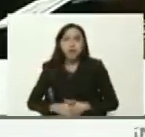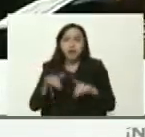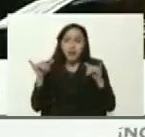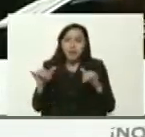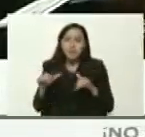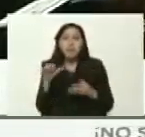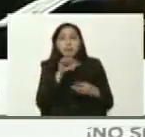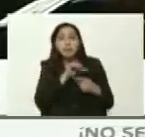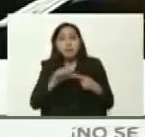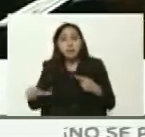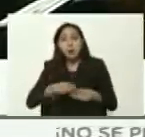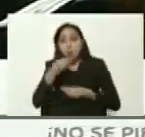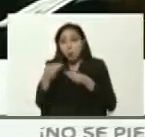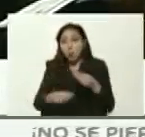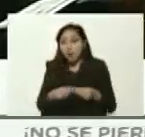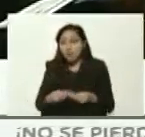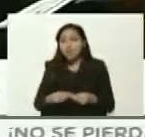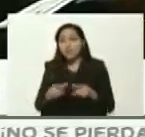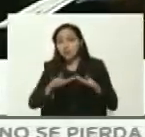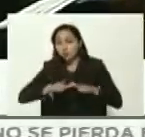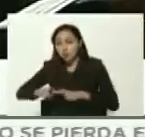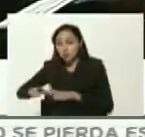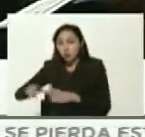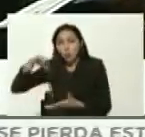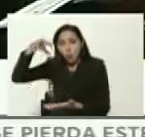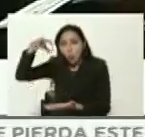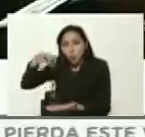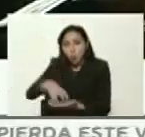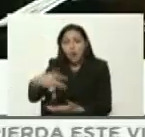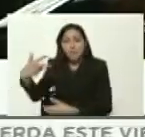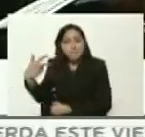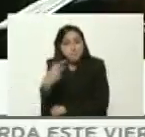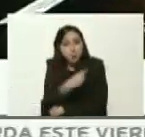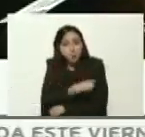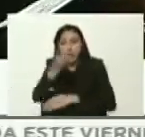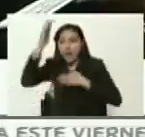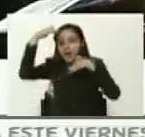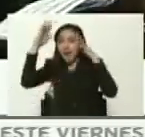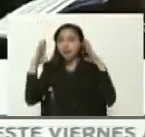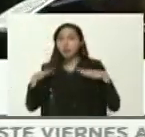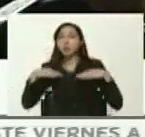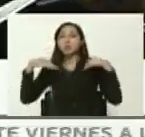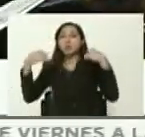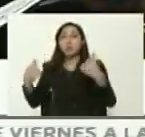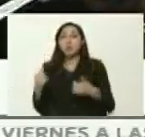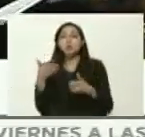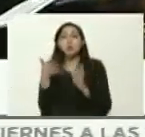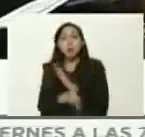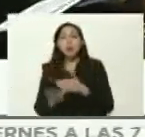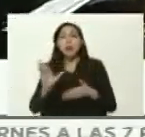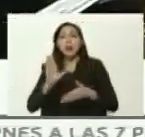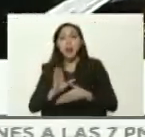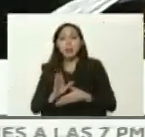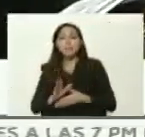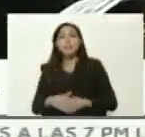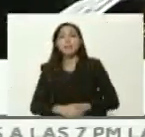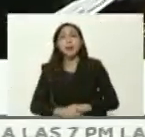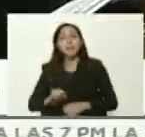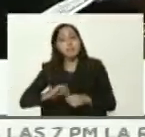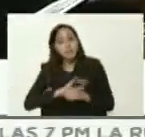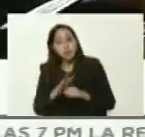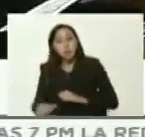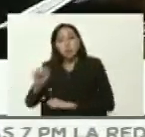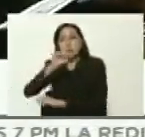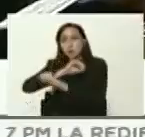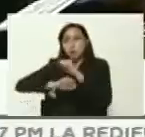semana vamos a instalar aquí un punto de vacunación de la Jornada de las Américas para la inmunización de los más